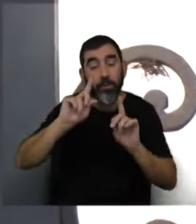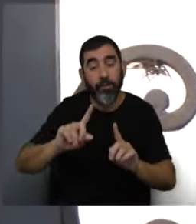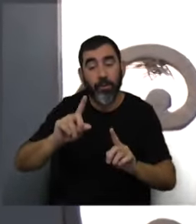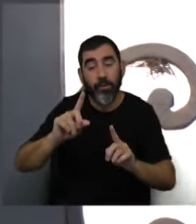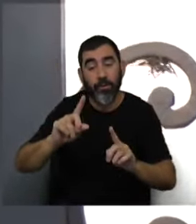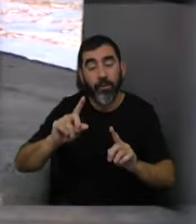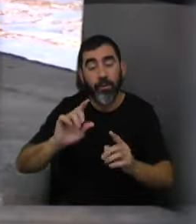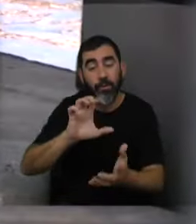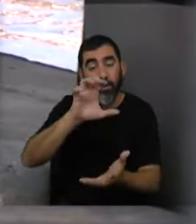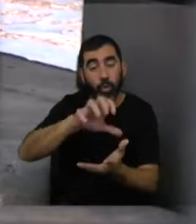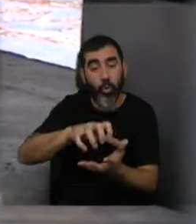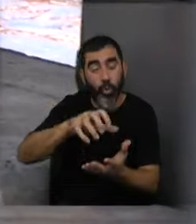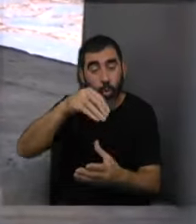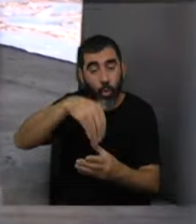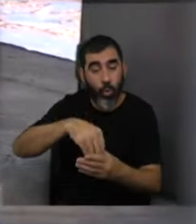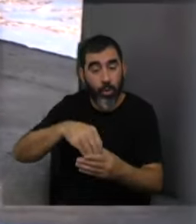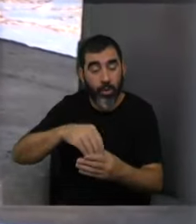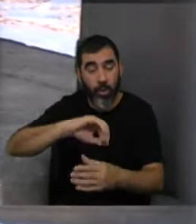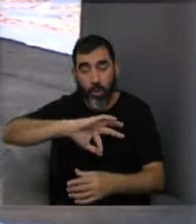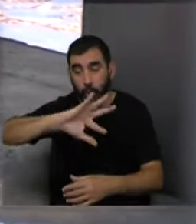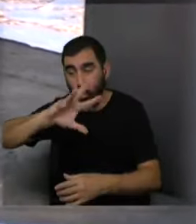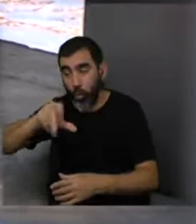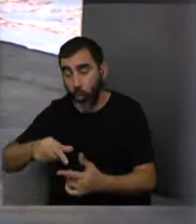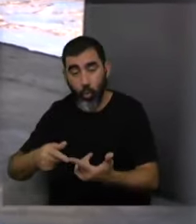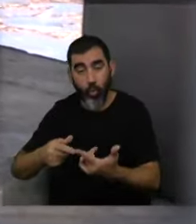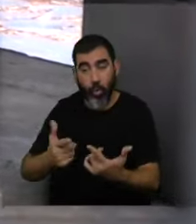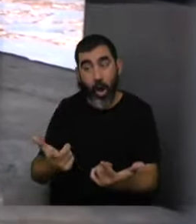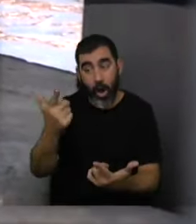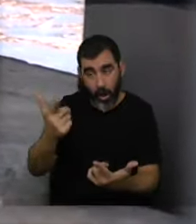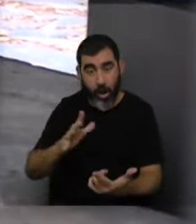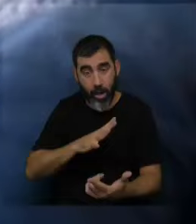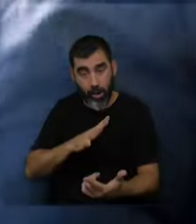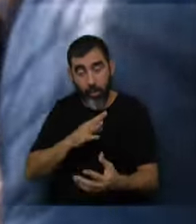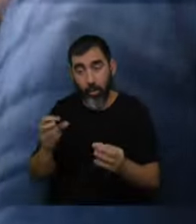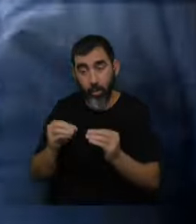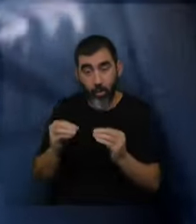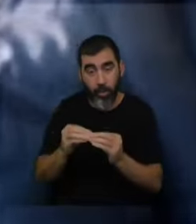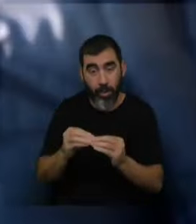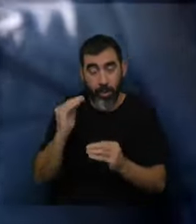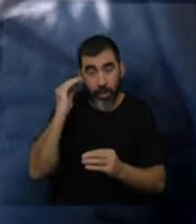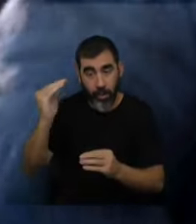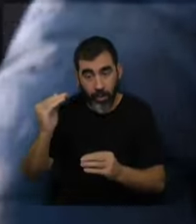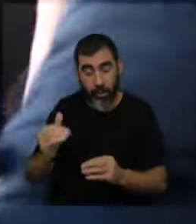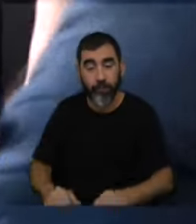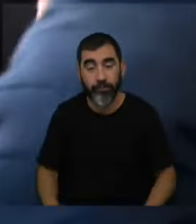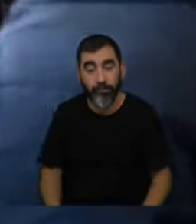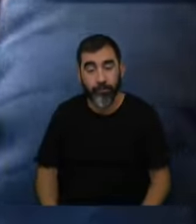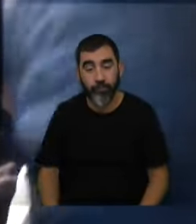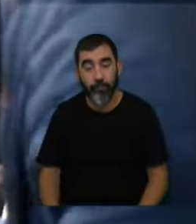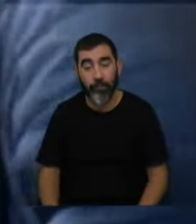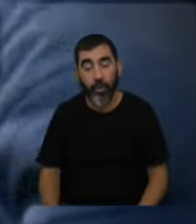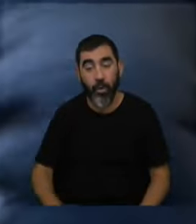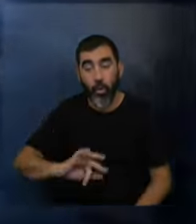diferentes centros de la zona desde robos con con con armas a a compañeras este de de